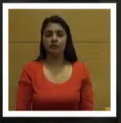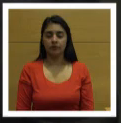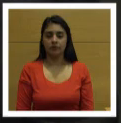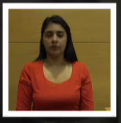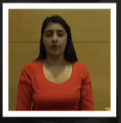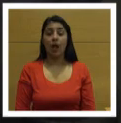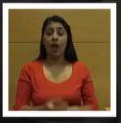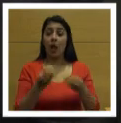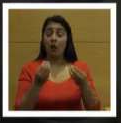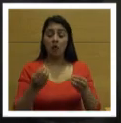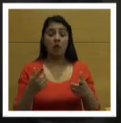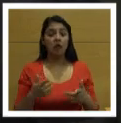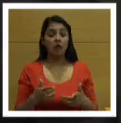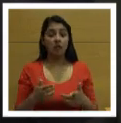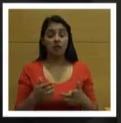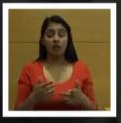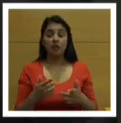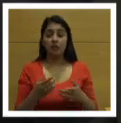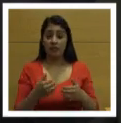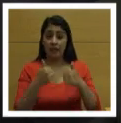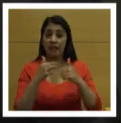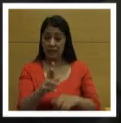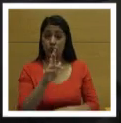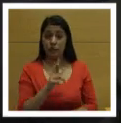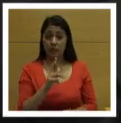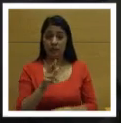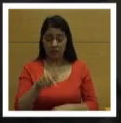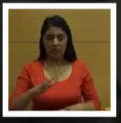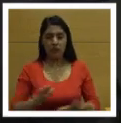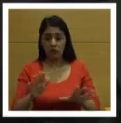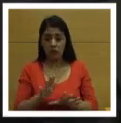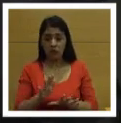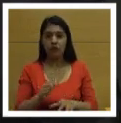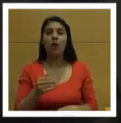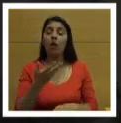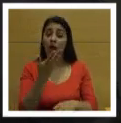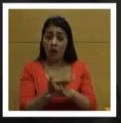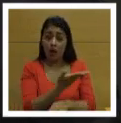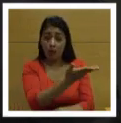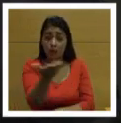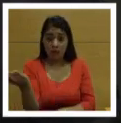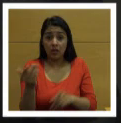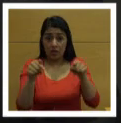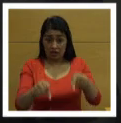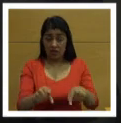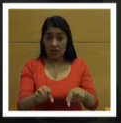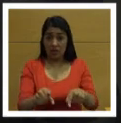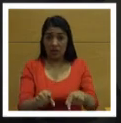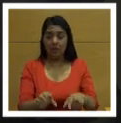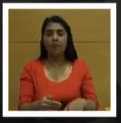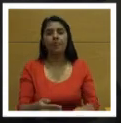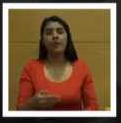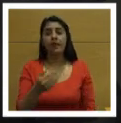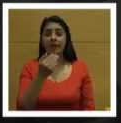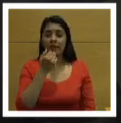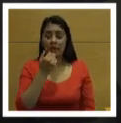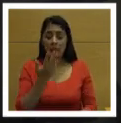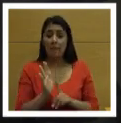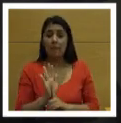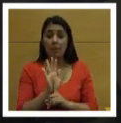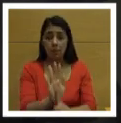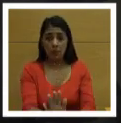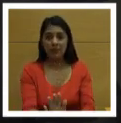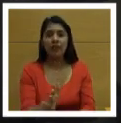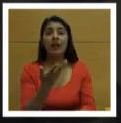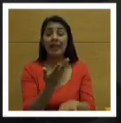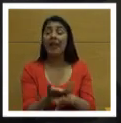buen éxito de este esfuerzo se refleja en la apreciada presencia de ustedes en este auditorio y pone en evidencia el